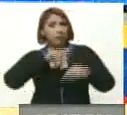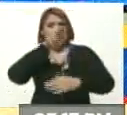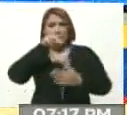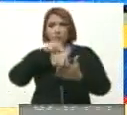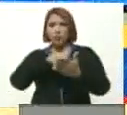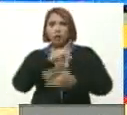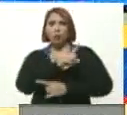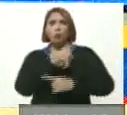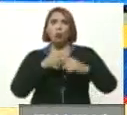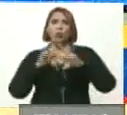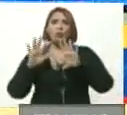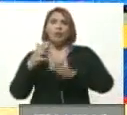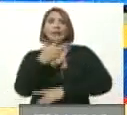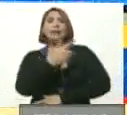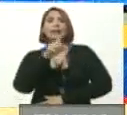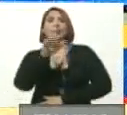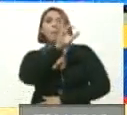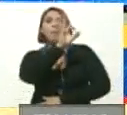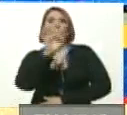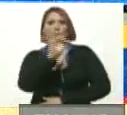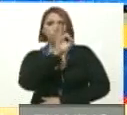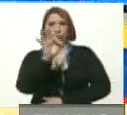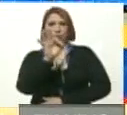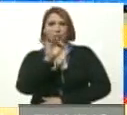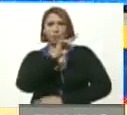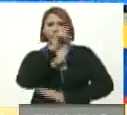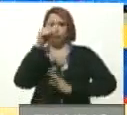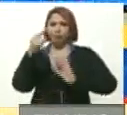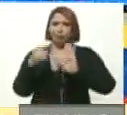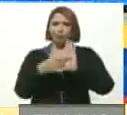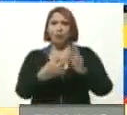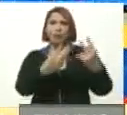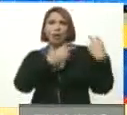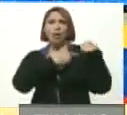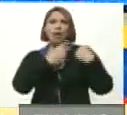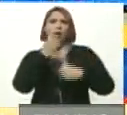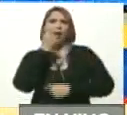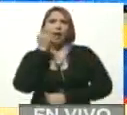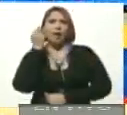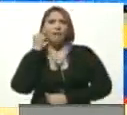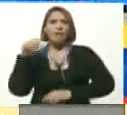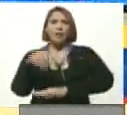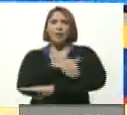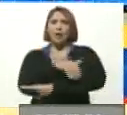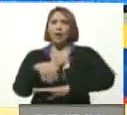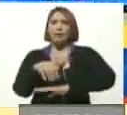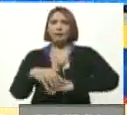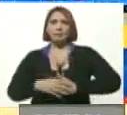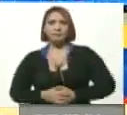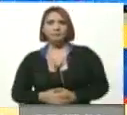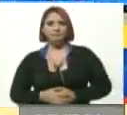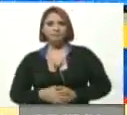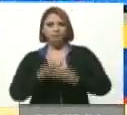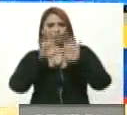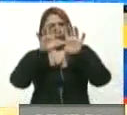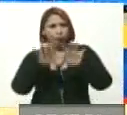el 31% registrado por los jefes y jefas de calle. El